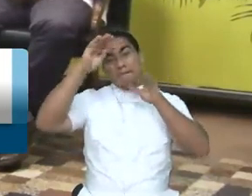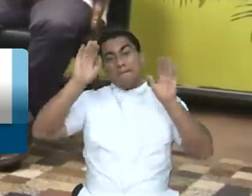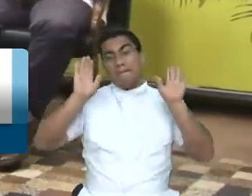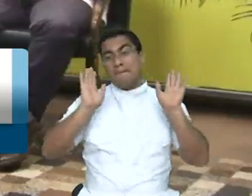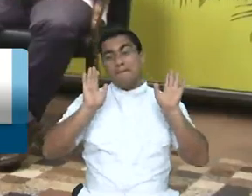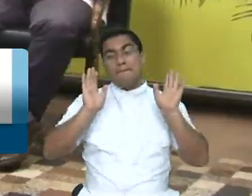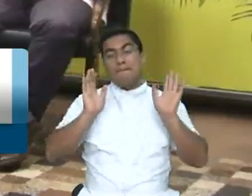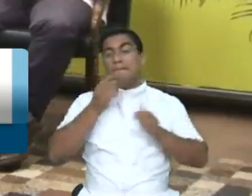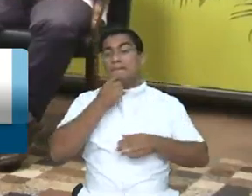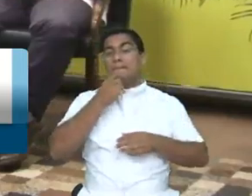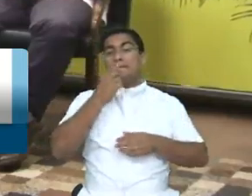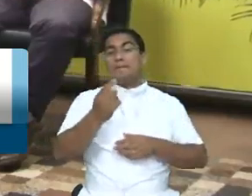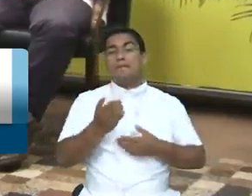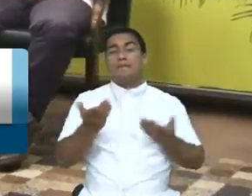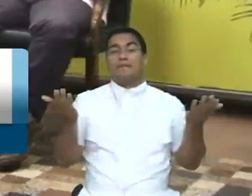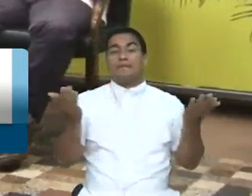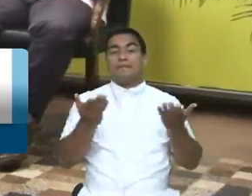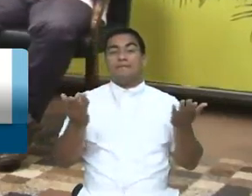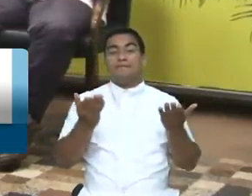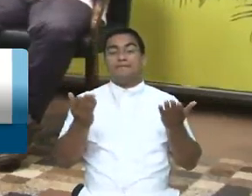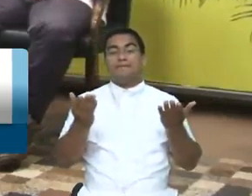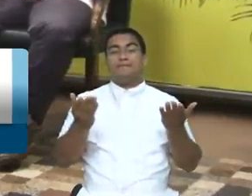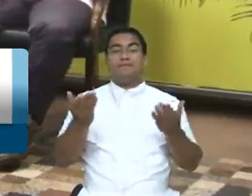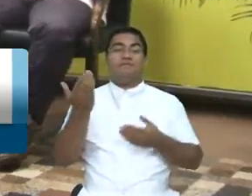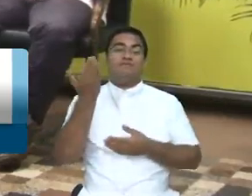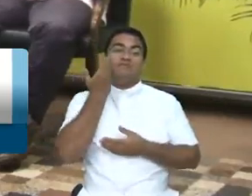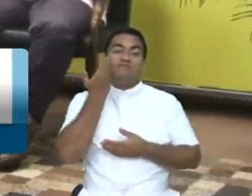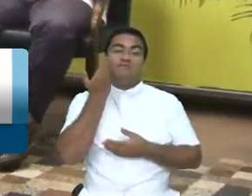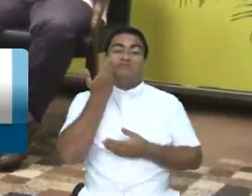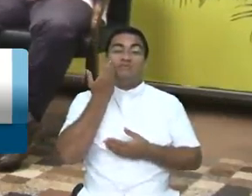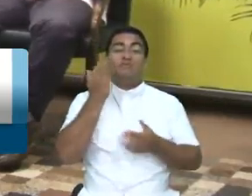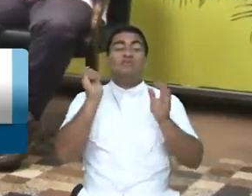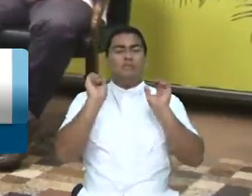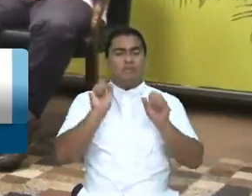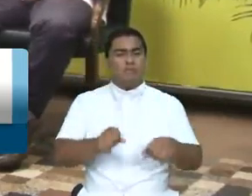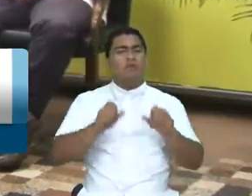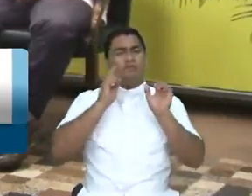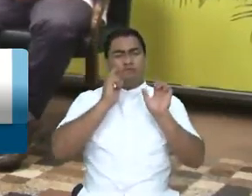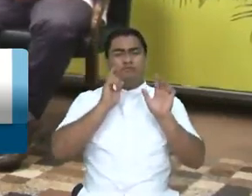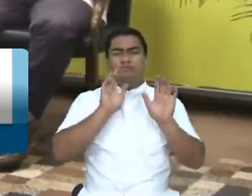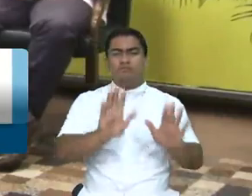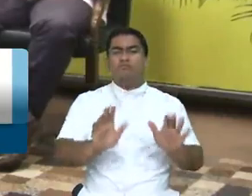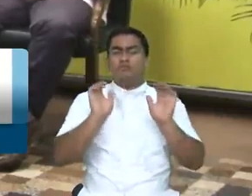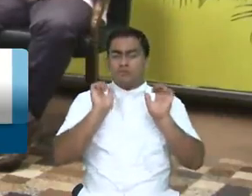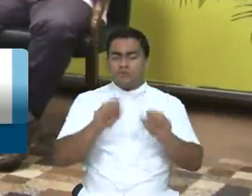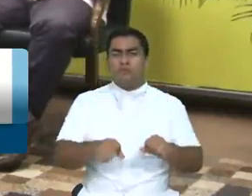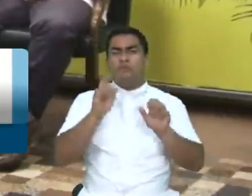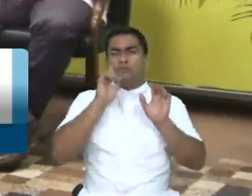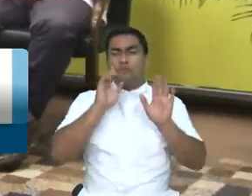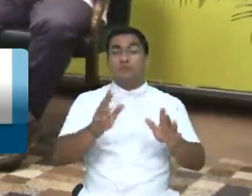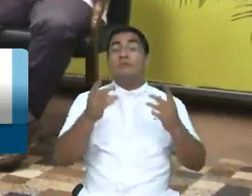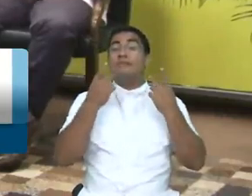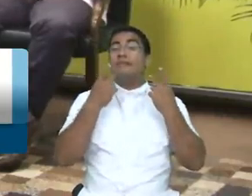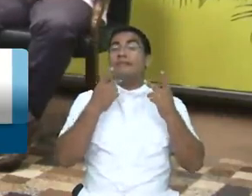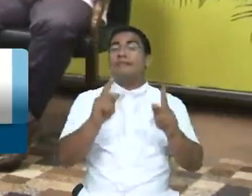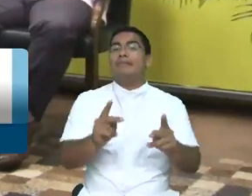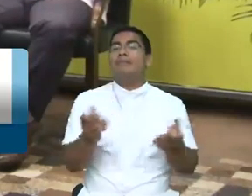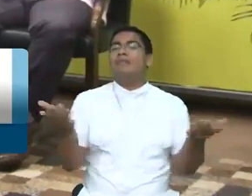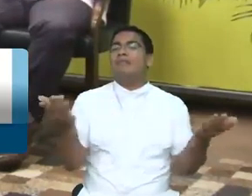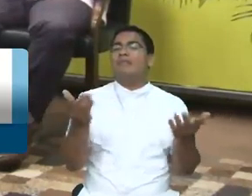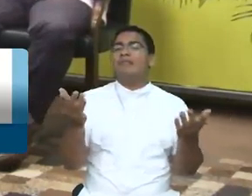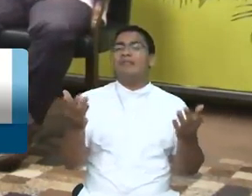Entonces prácticamente son enfermedades que sí son prevenibles, pero que están relacionadas básicamente